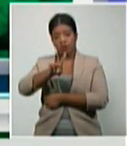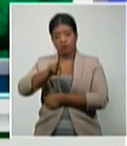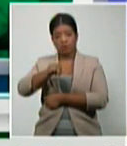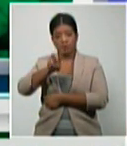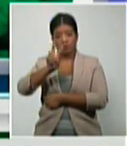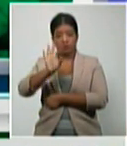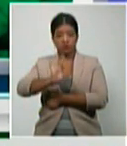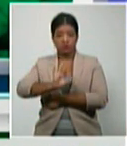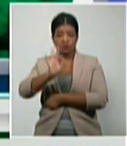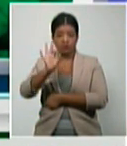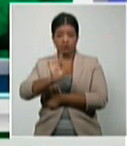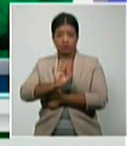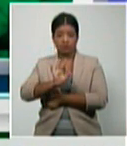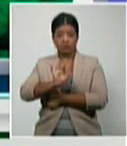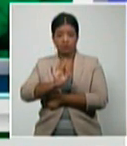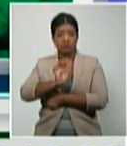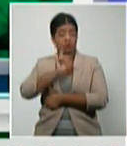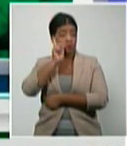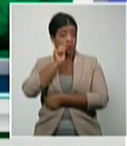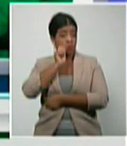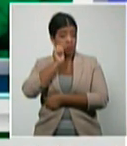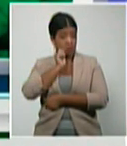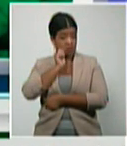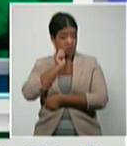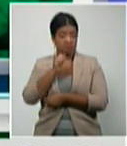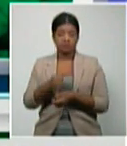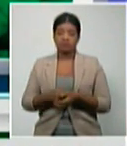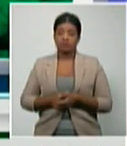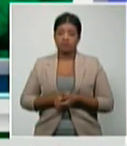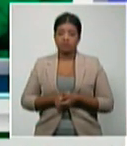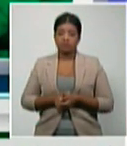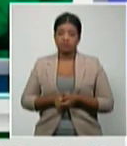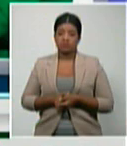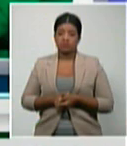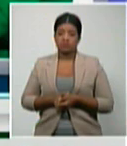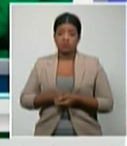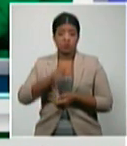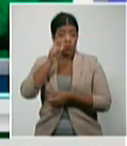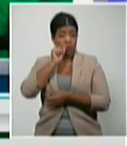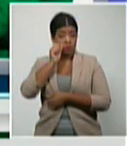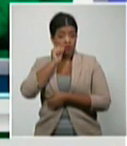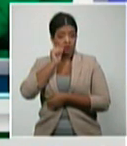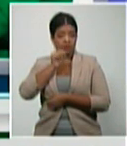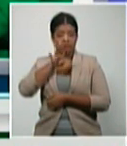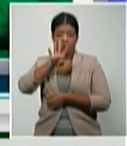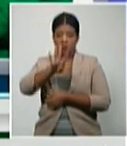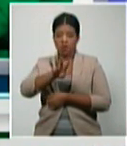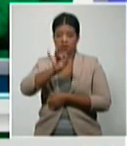y el masculino, bueno, pues un 47,7%.